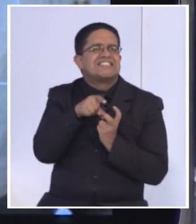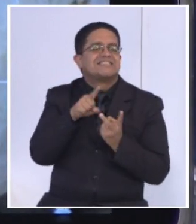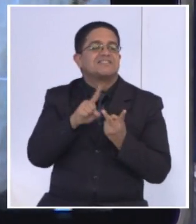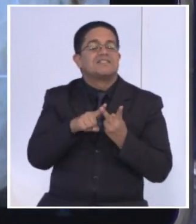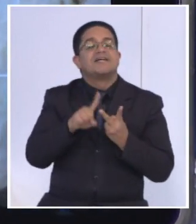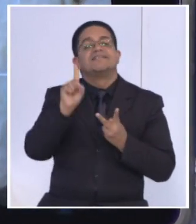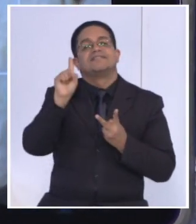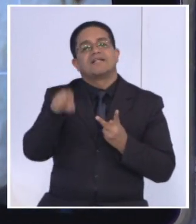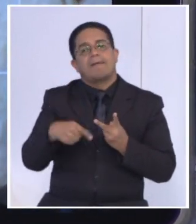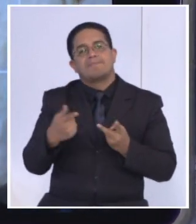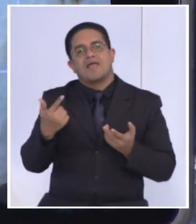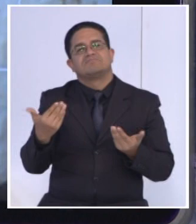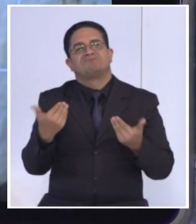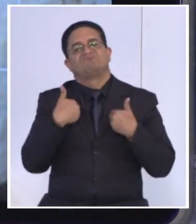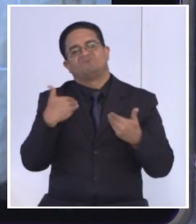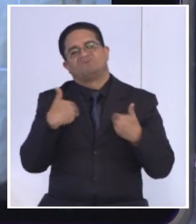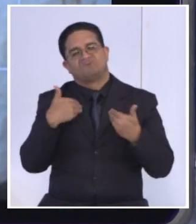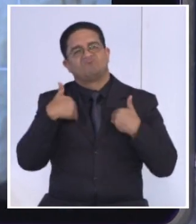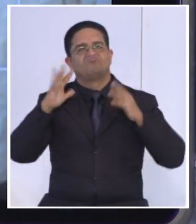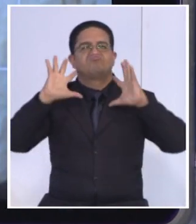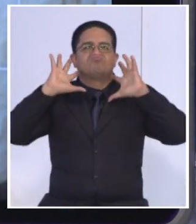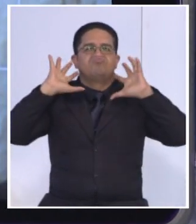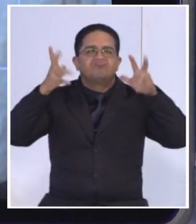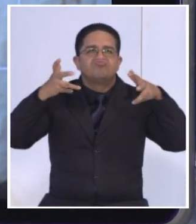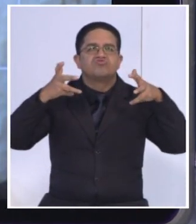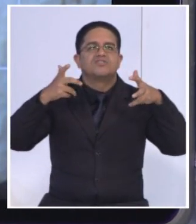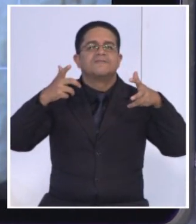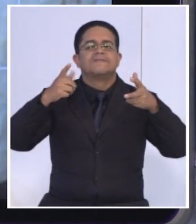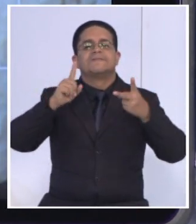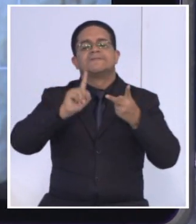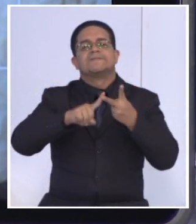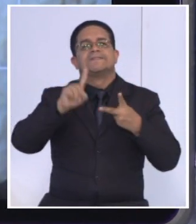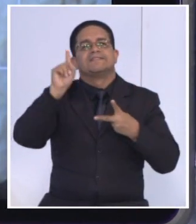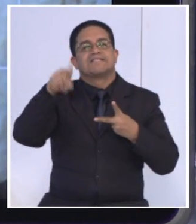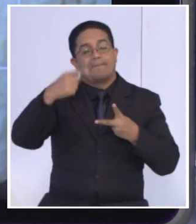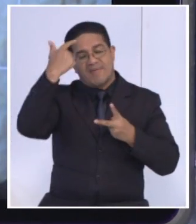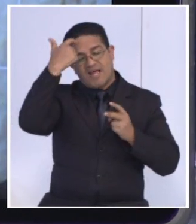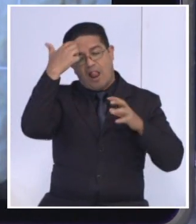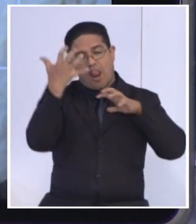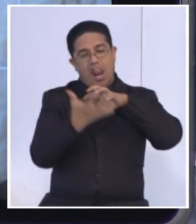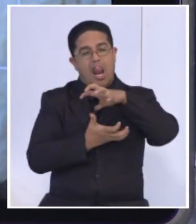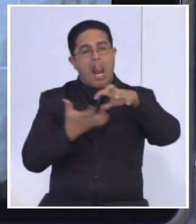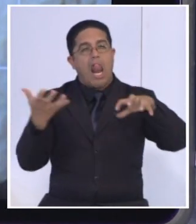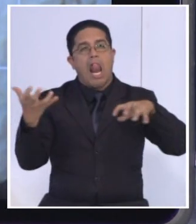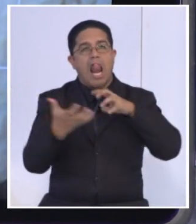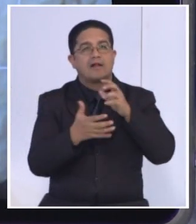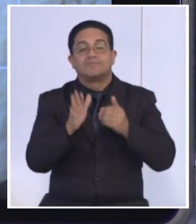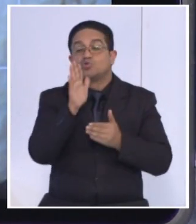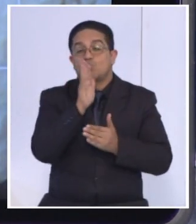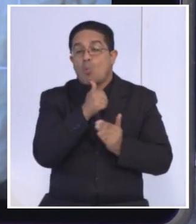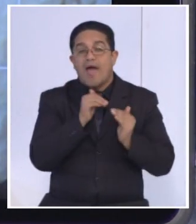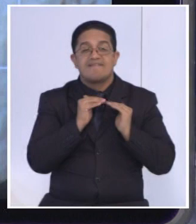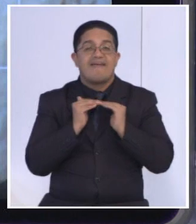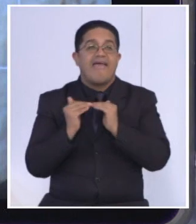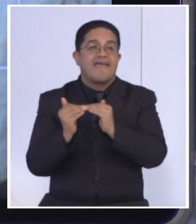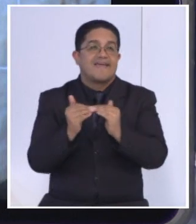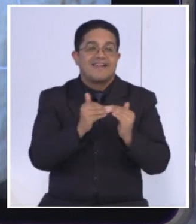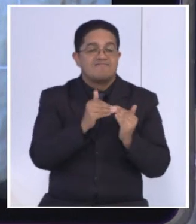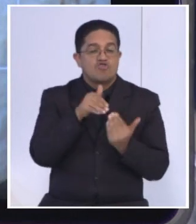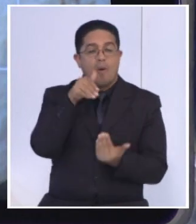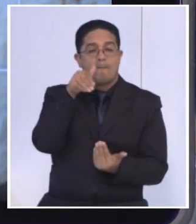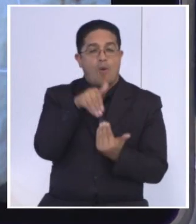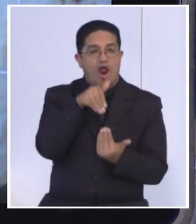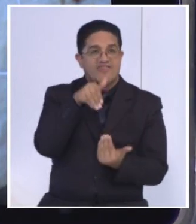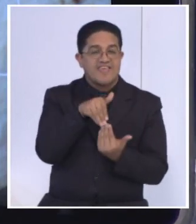cargas emocionales, muchísimo estrés, adicionalmente tenemos esa tormenta perfecta porque no hay un equilibrio en la mordida